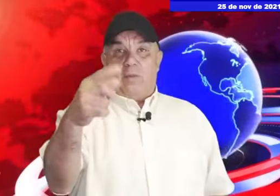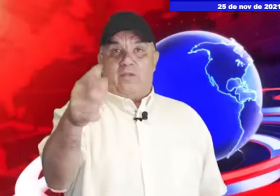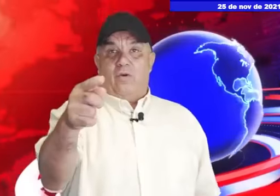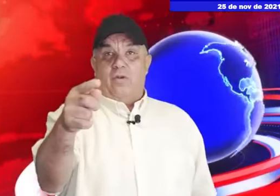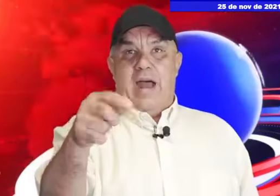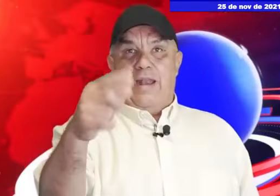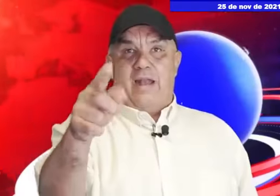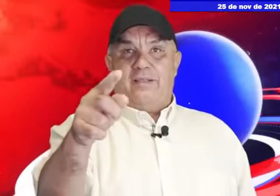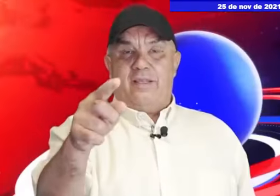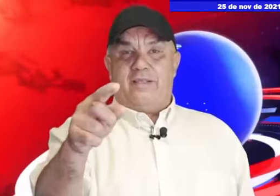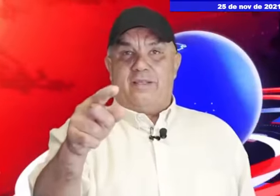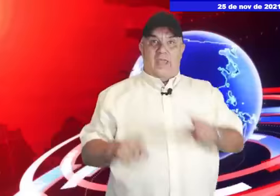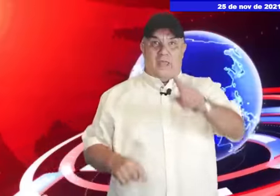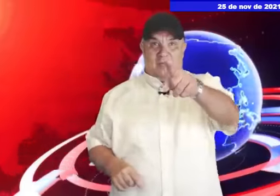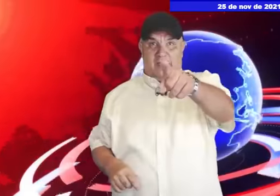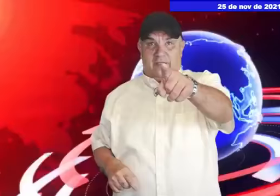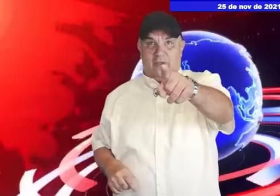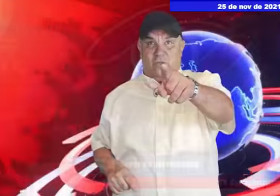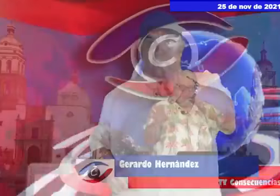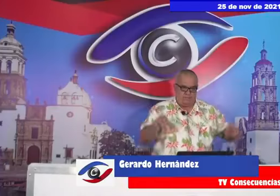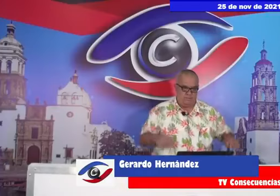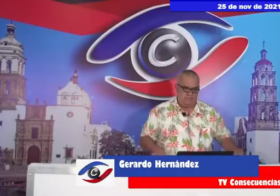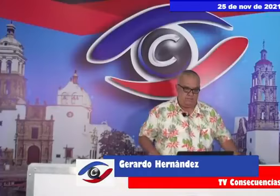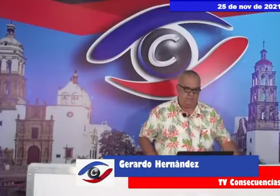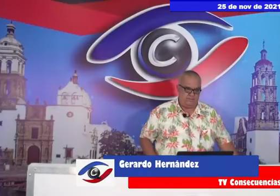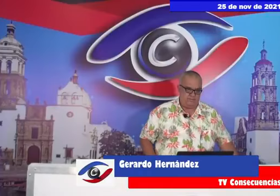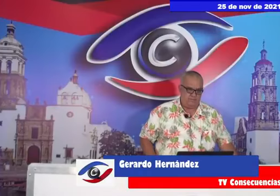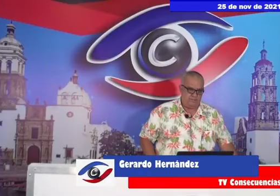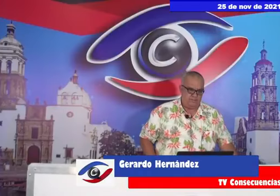Veracidad, información, análisis e investigación.